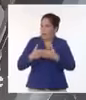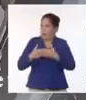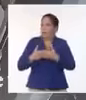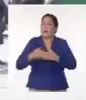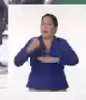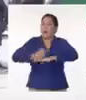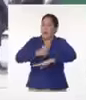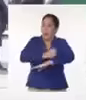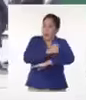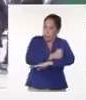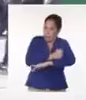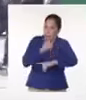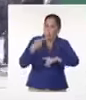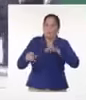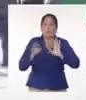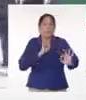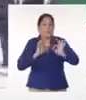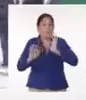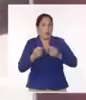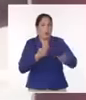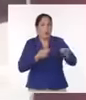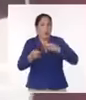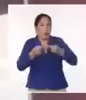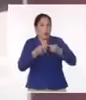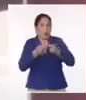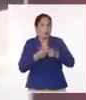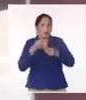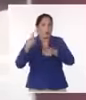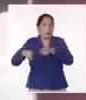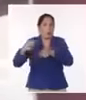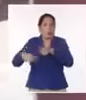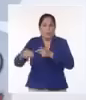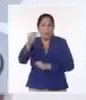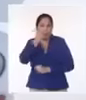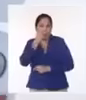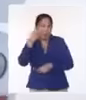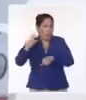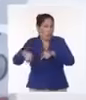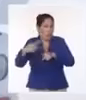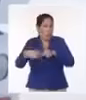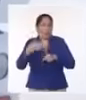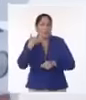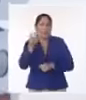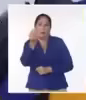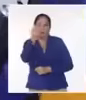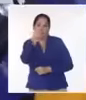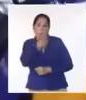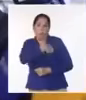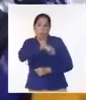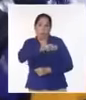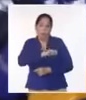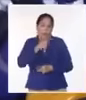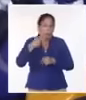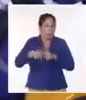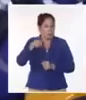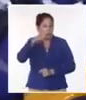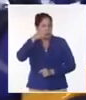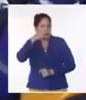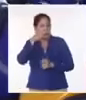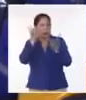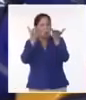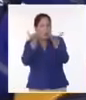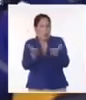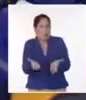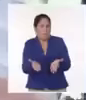camiones, de aseguramiento para el comercio mayorista de productos alimenticios y otros bienes de consumo, y la de supervisión y pesaje de las